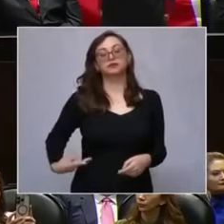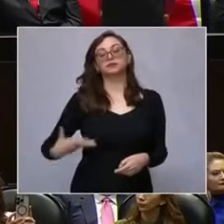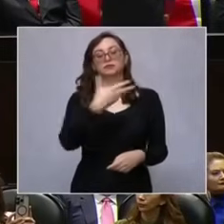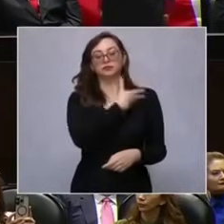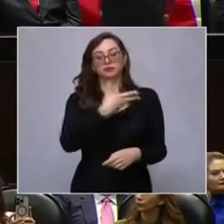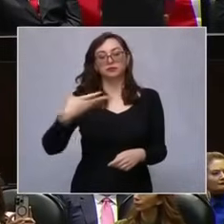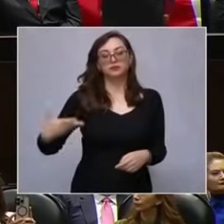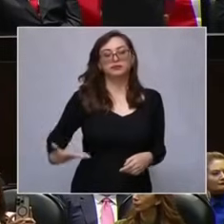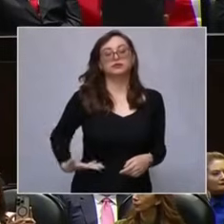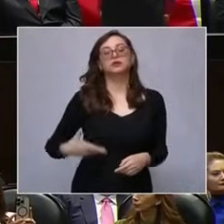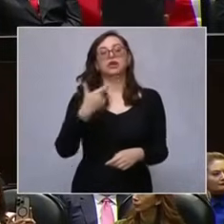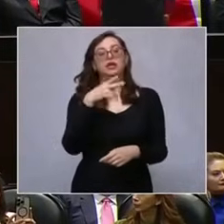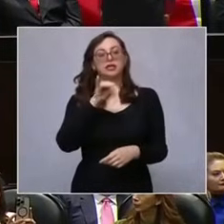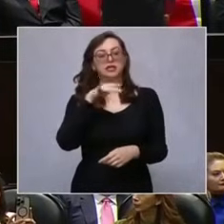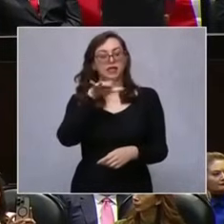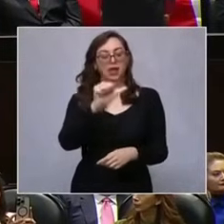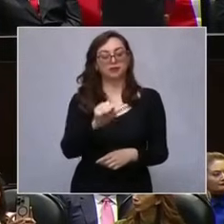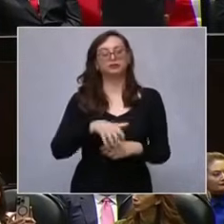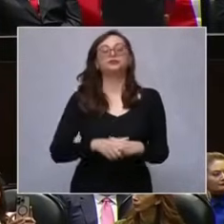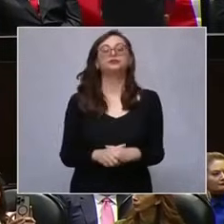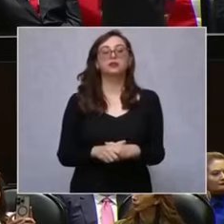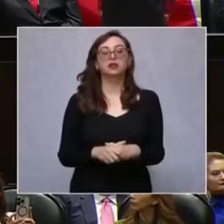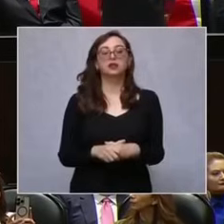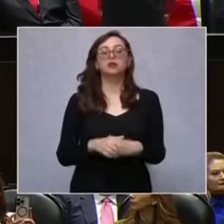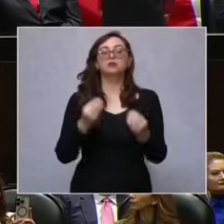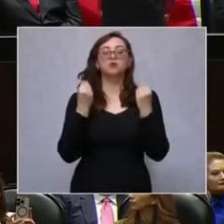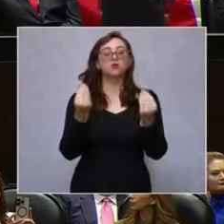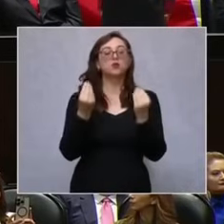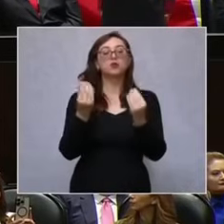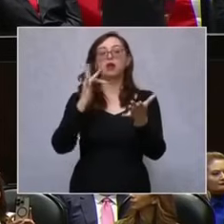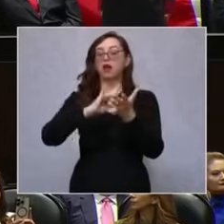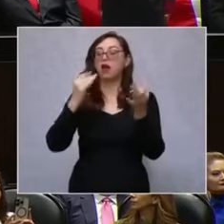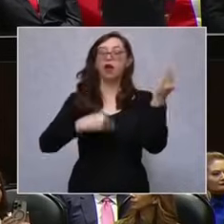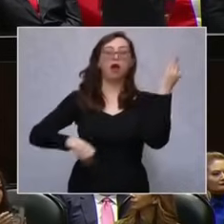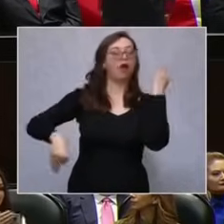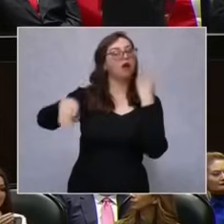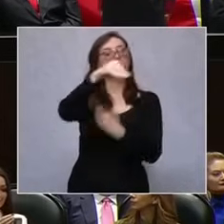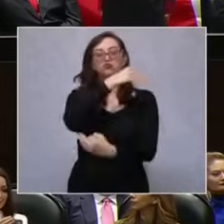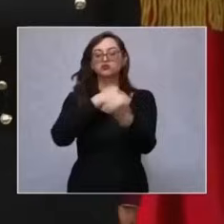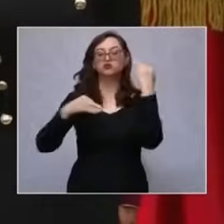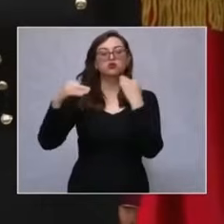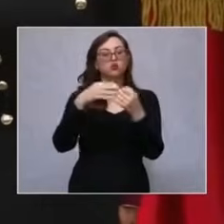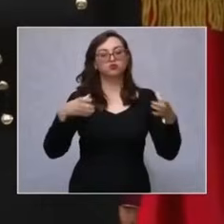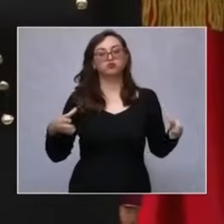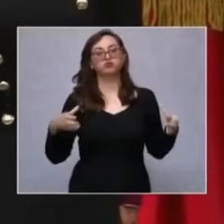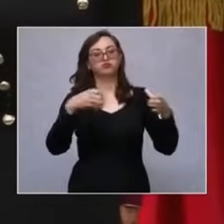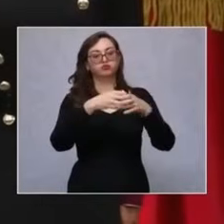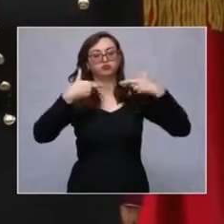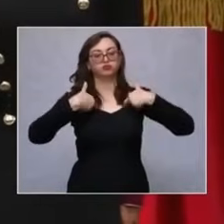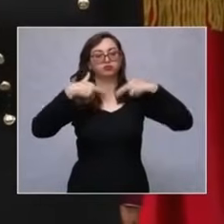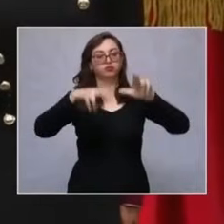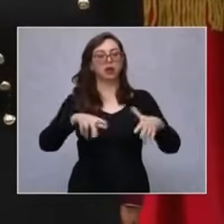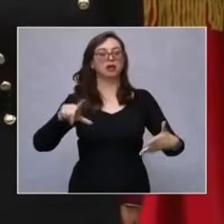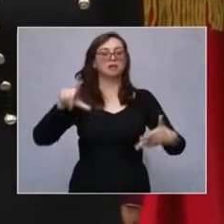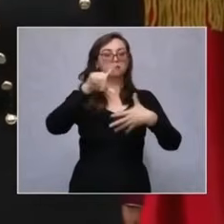de la República de Guinea Ecuatorial. Todo el mundo, señores. El mundo entero. Todas y todos los jefes de la delegación de nuestra América Latina